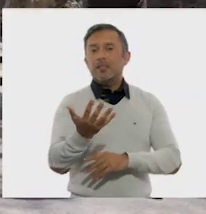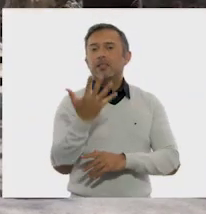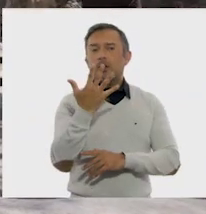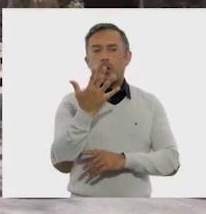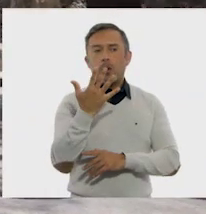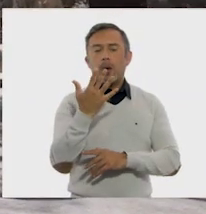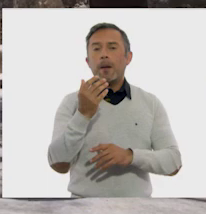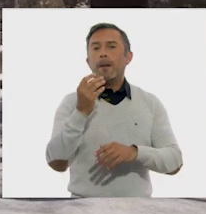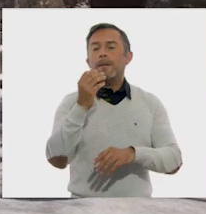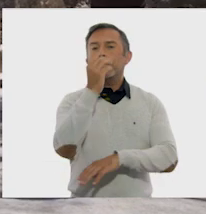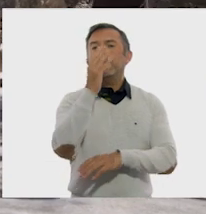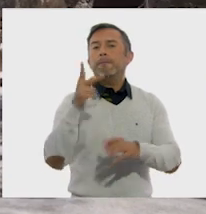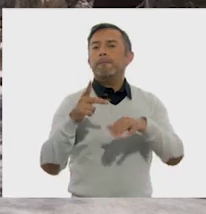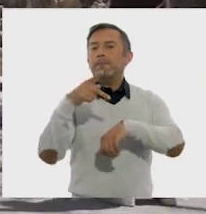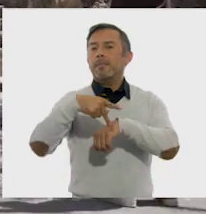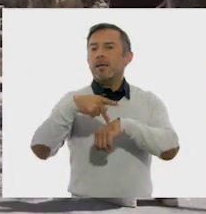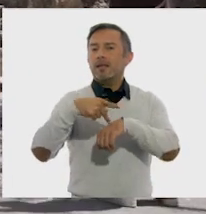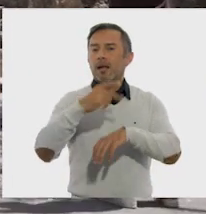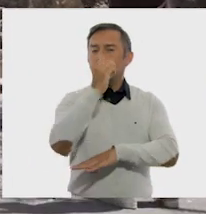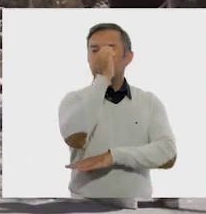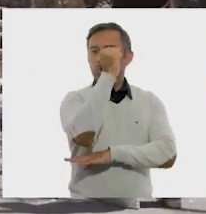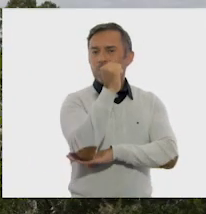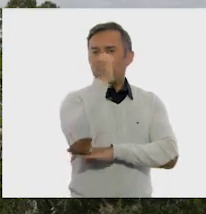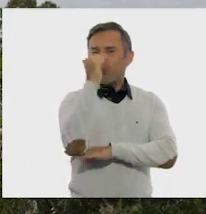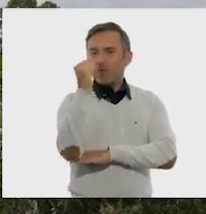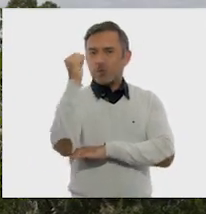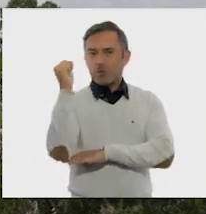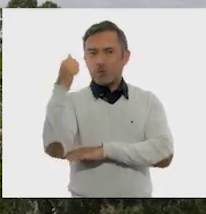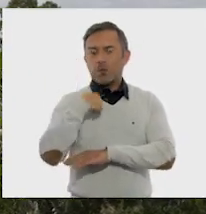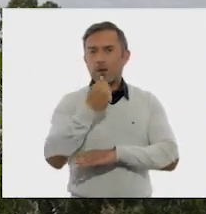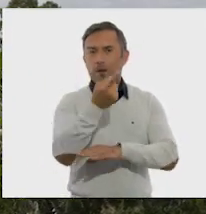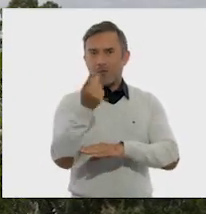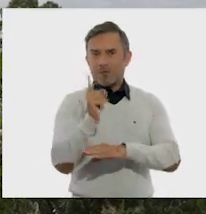entonces escojan una de las estelas y ganarás y tendrás un premio.